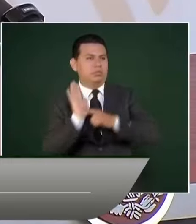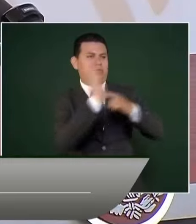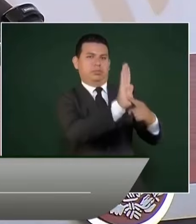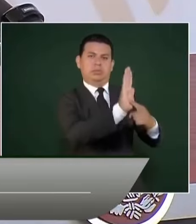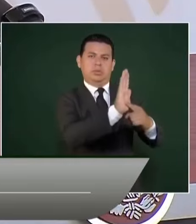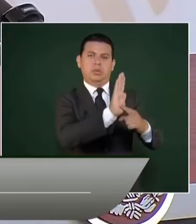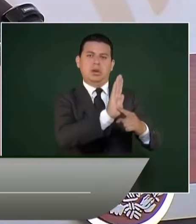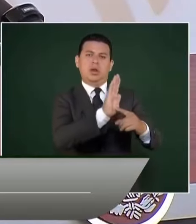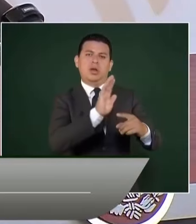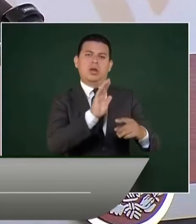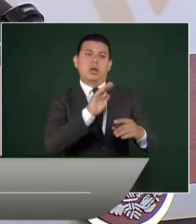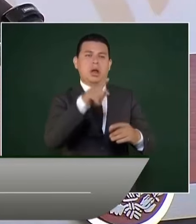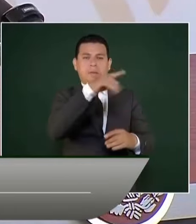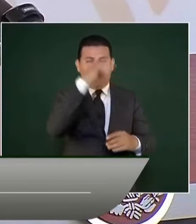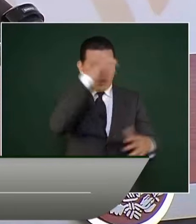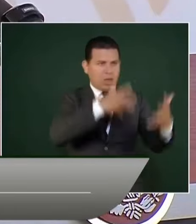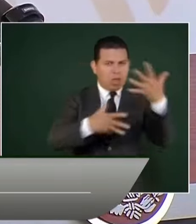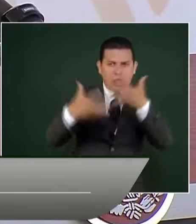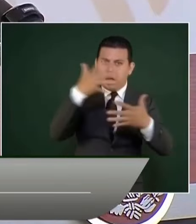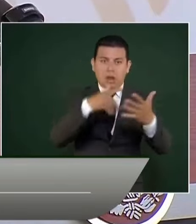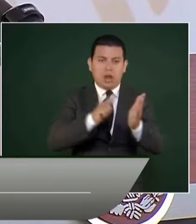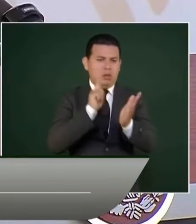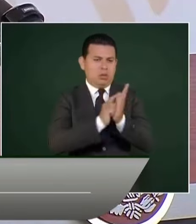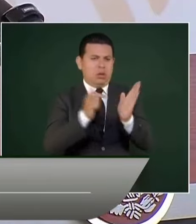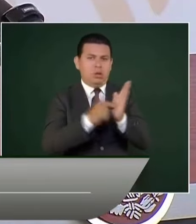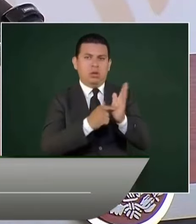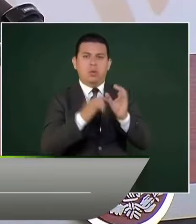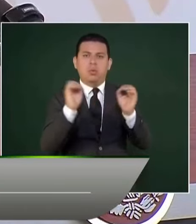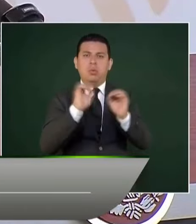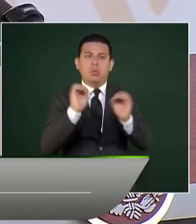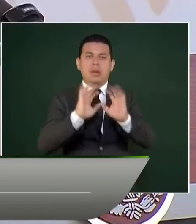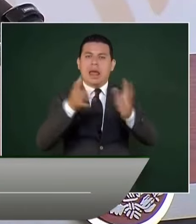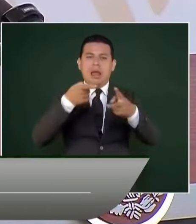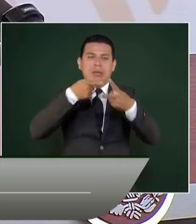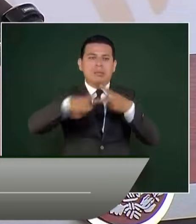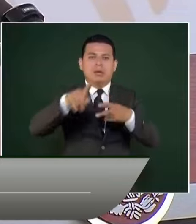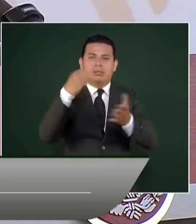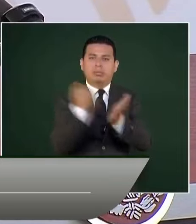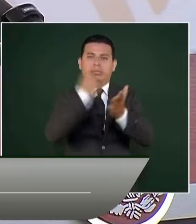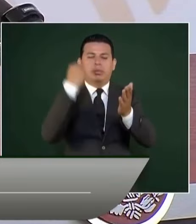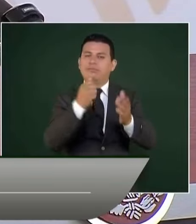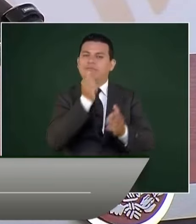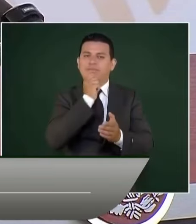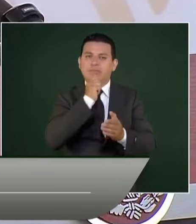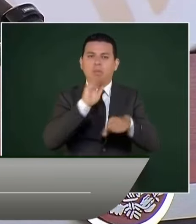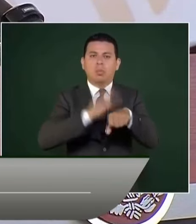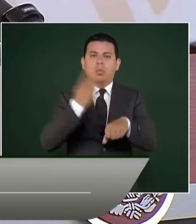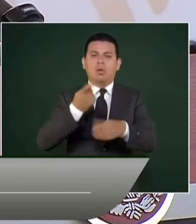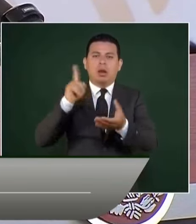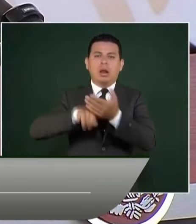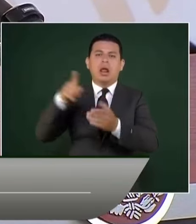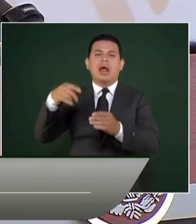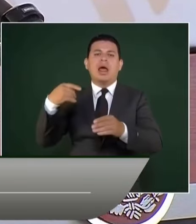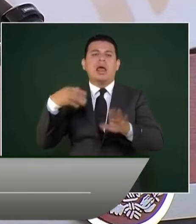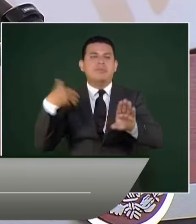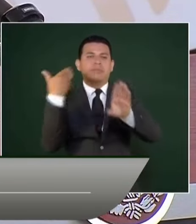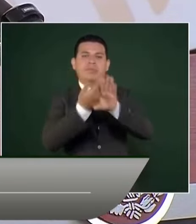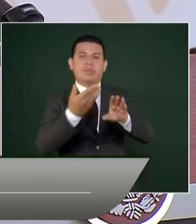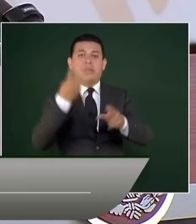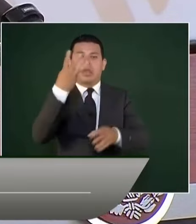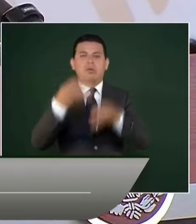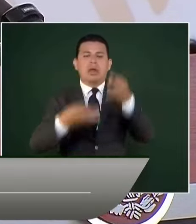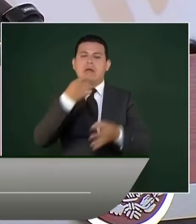Segundo, hay mucha confusión porque esta ley no ha entrado aún en vigor, porque hay una discusión en la Corte de Apelaciones donde hay 3